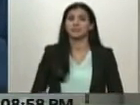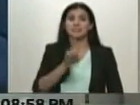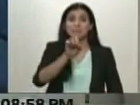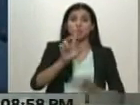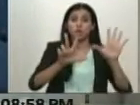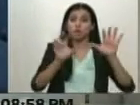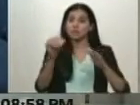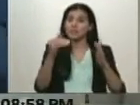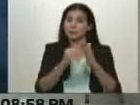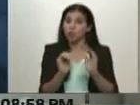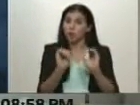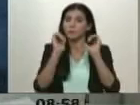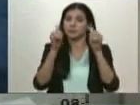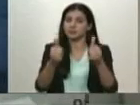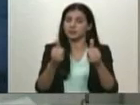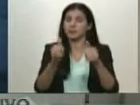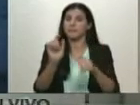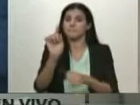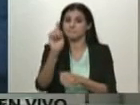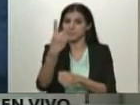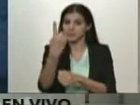180 mil iniciaron el primer